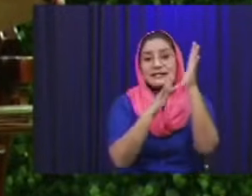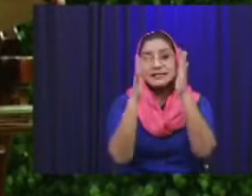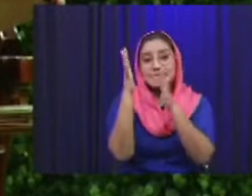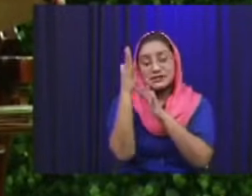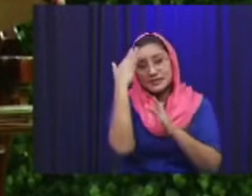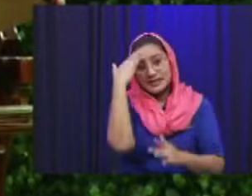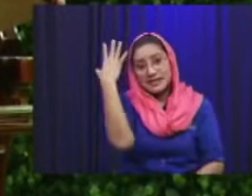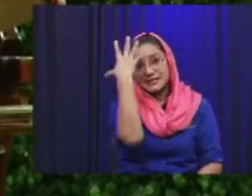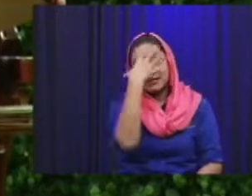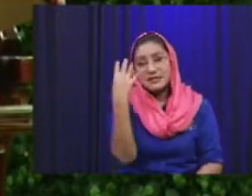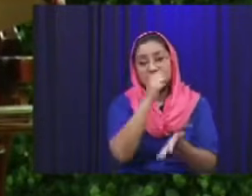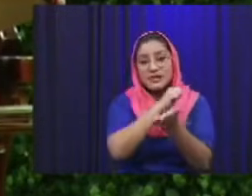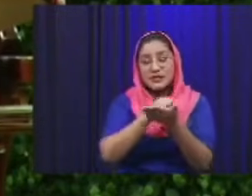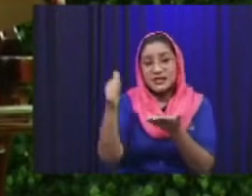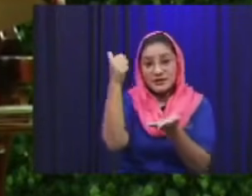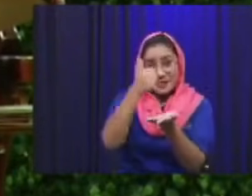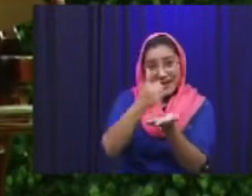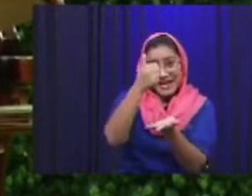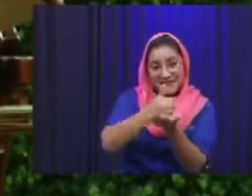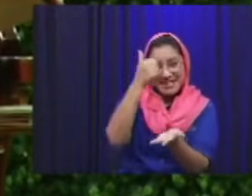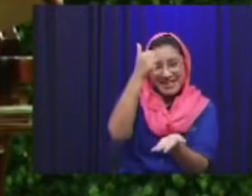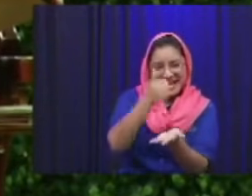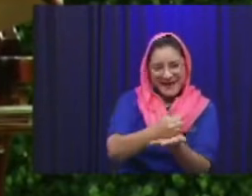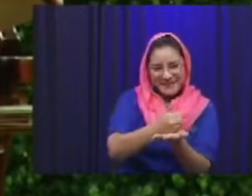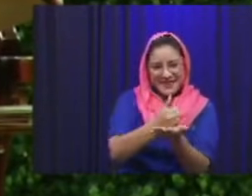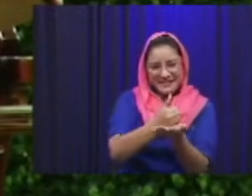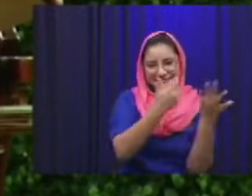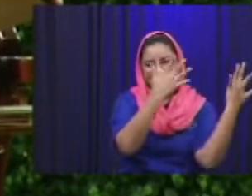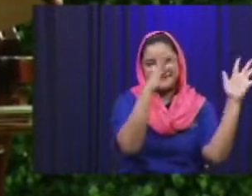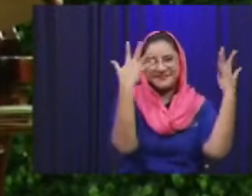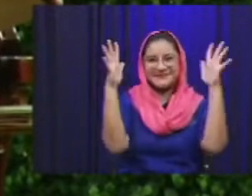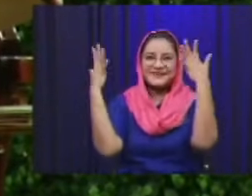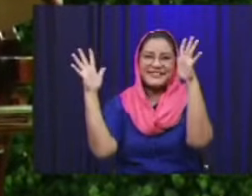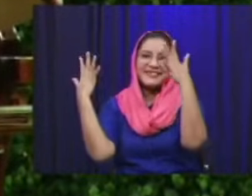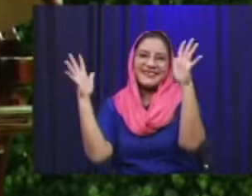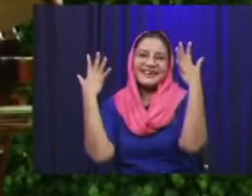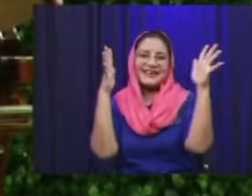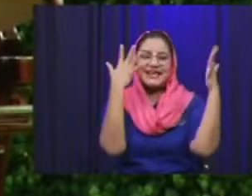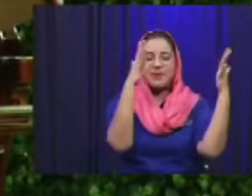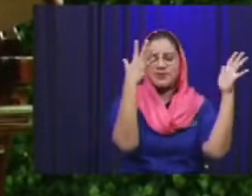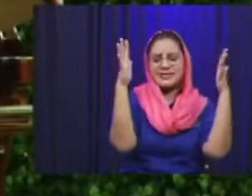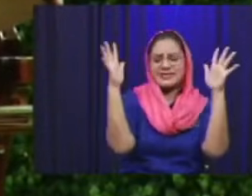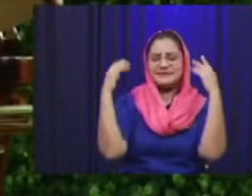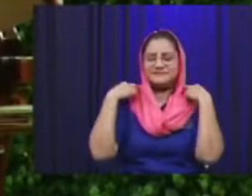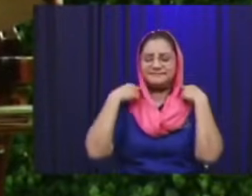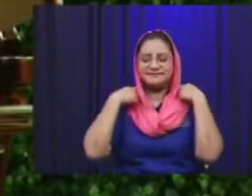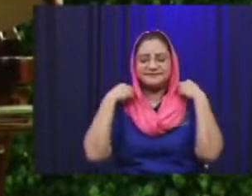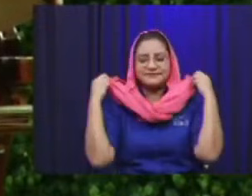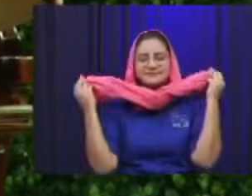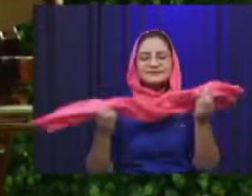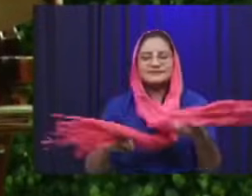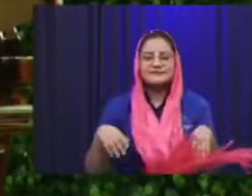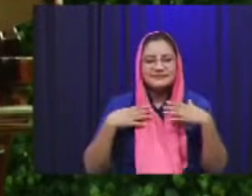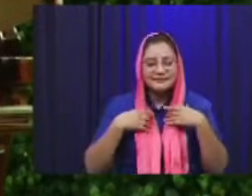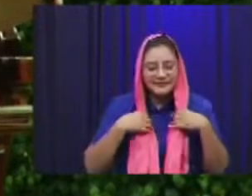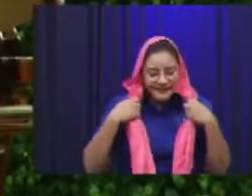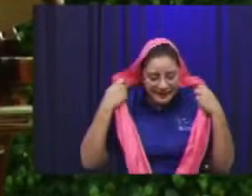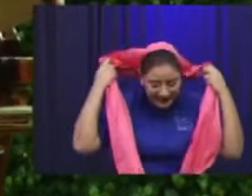gracias espíritu santo amen amen y amen el aplauso fuerte al rey